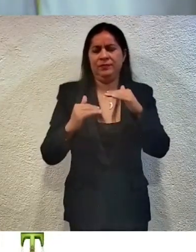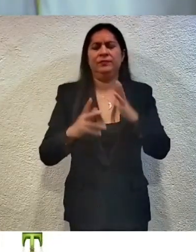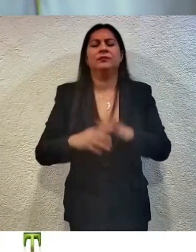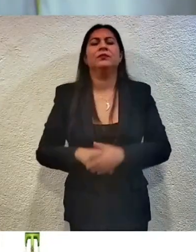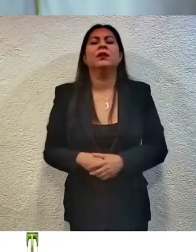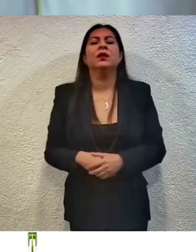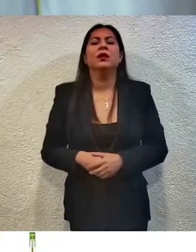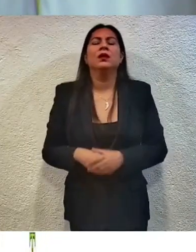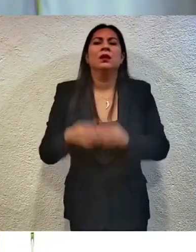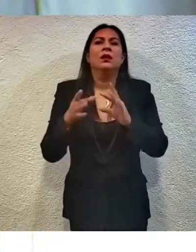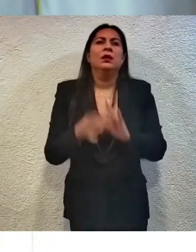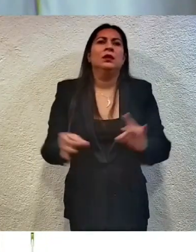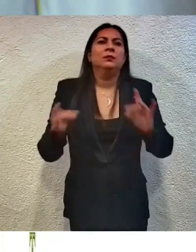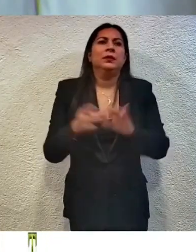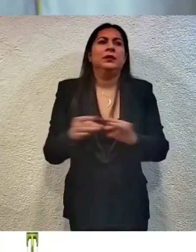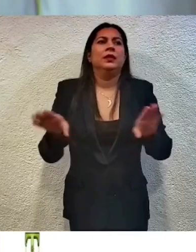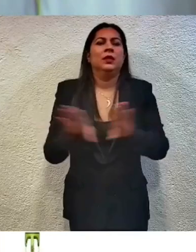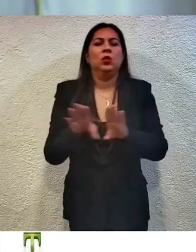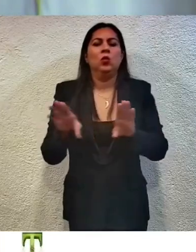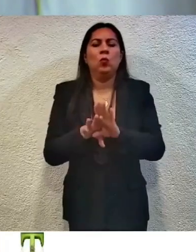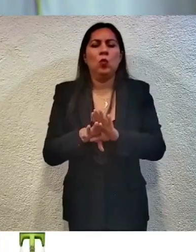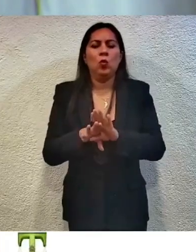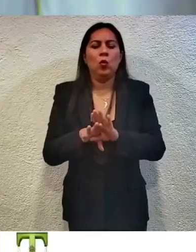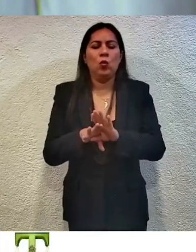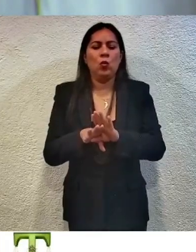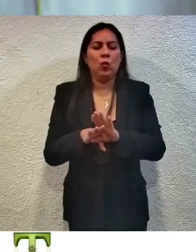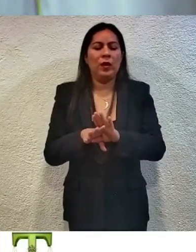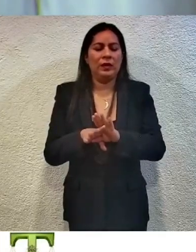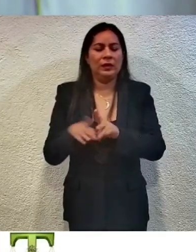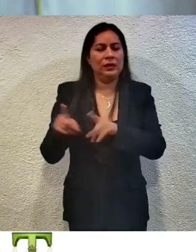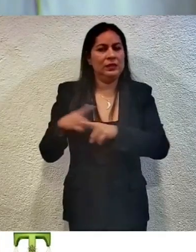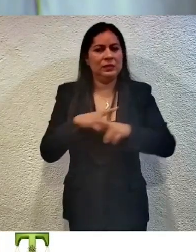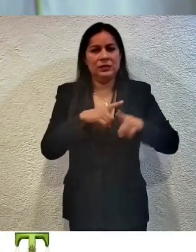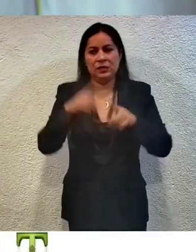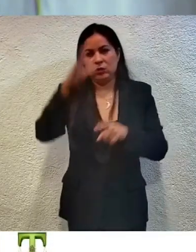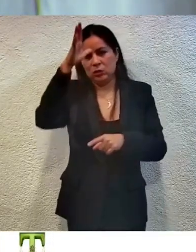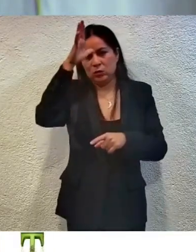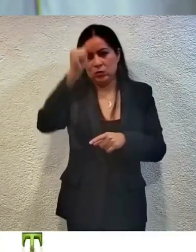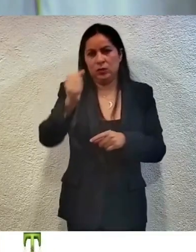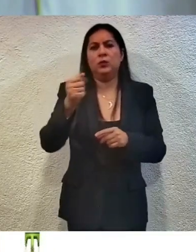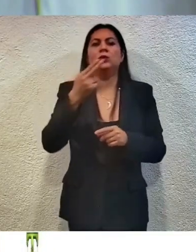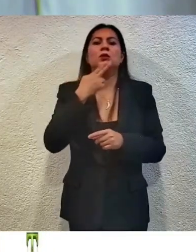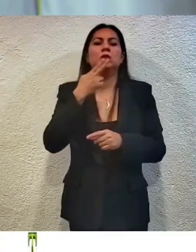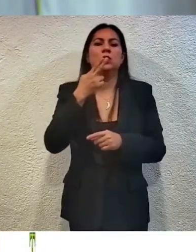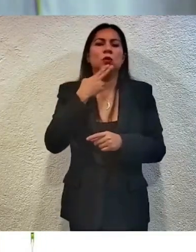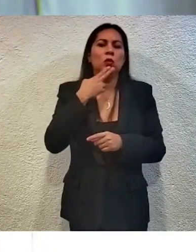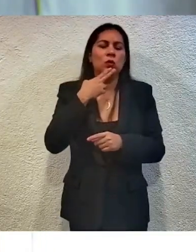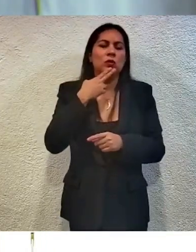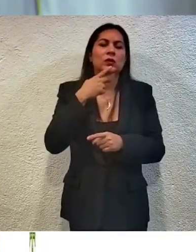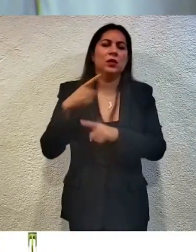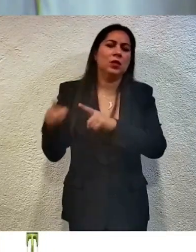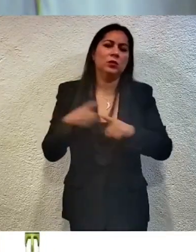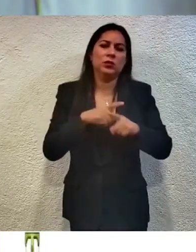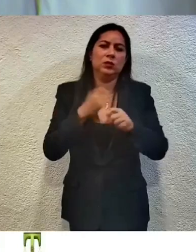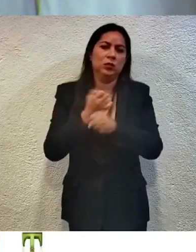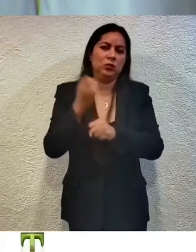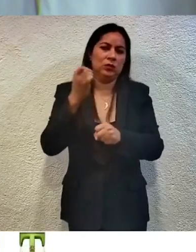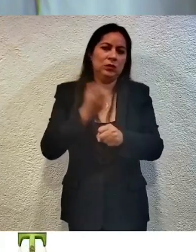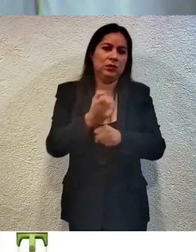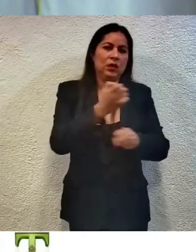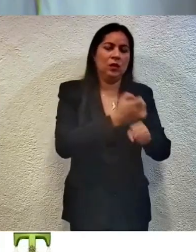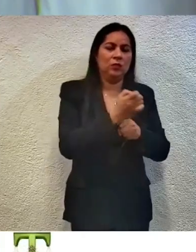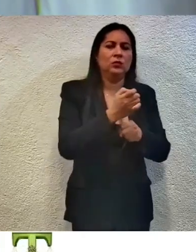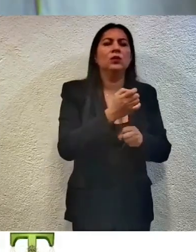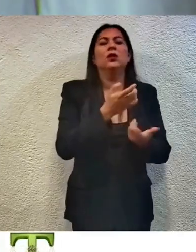que dice que como ante la variedad de términos que se usan en los distintos estados,